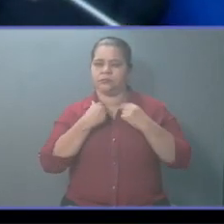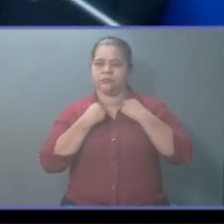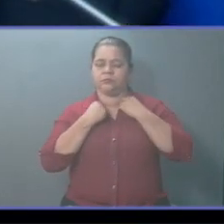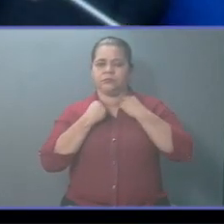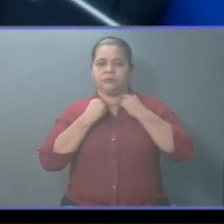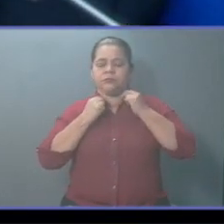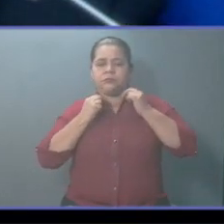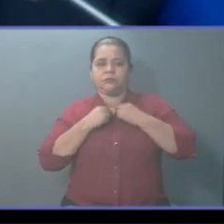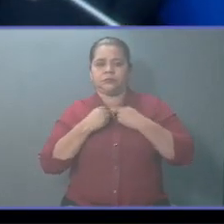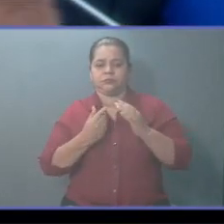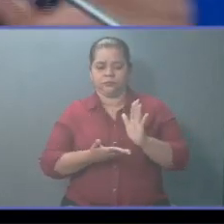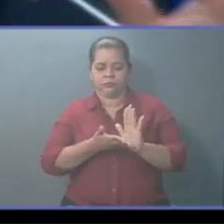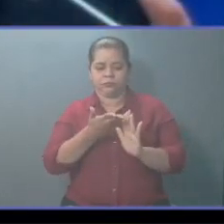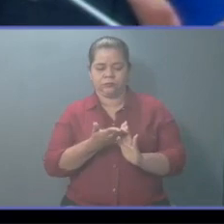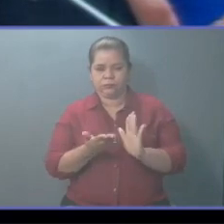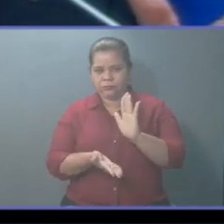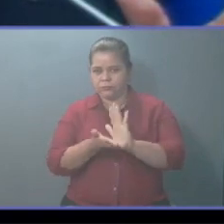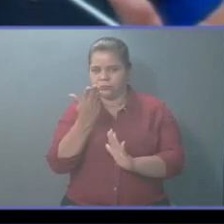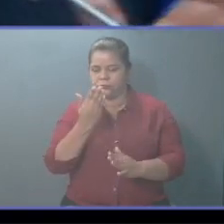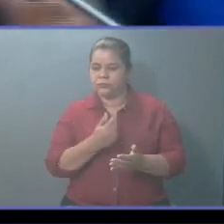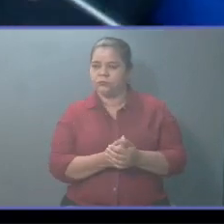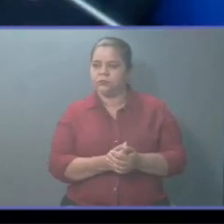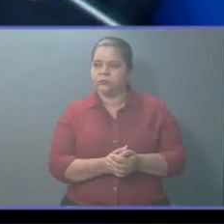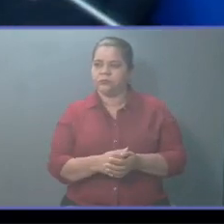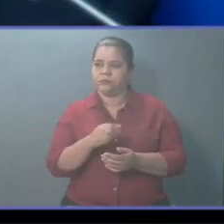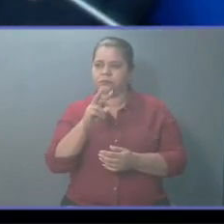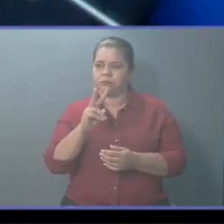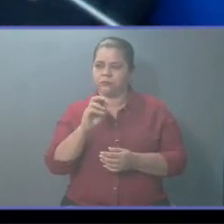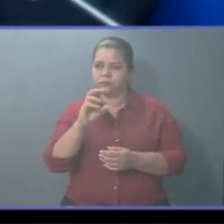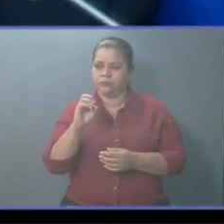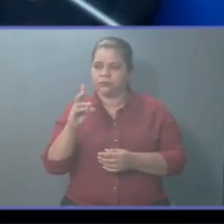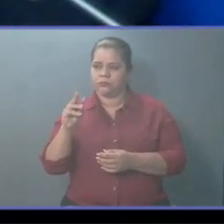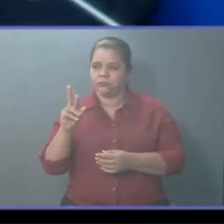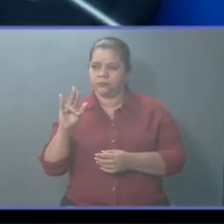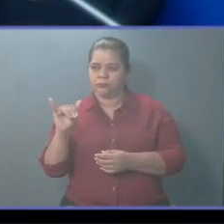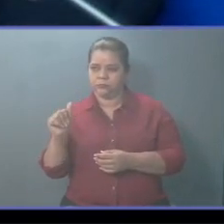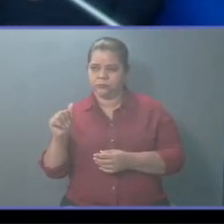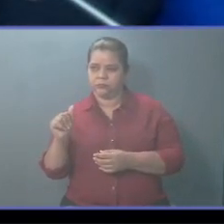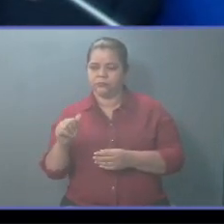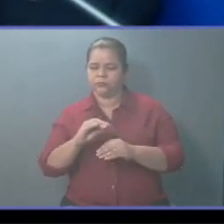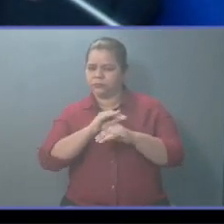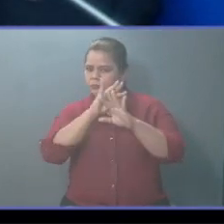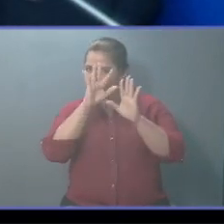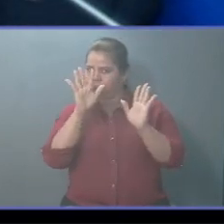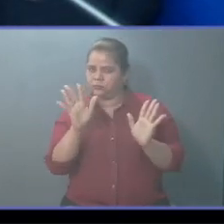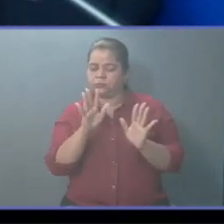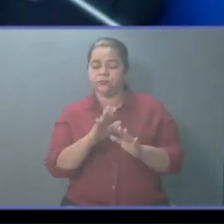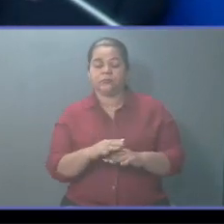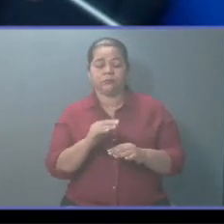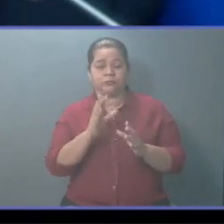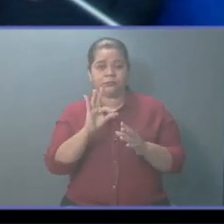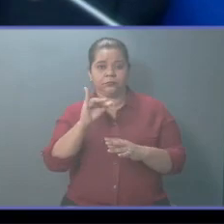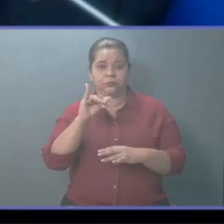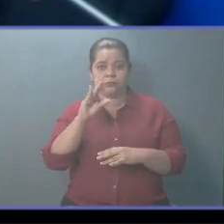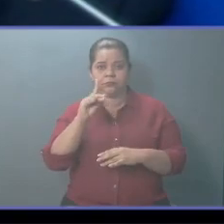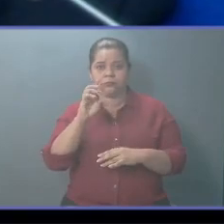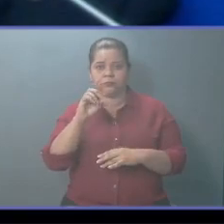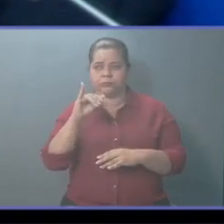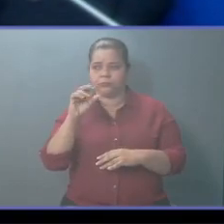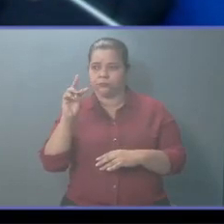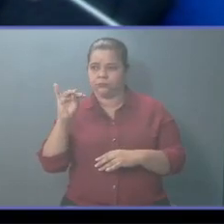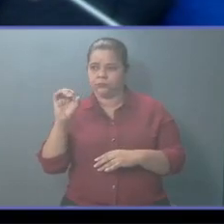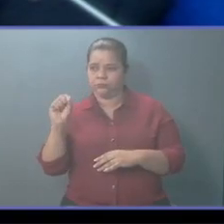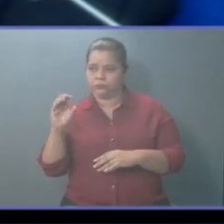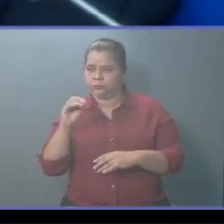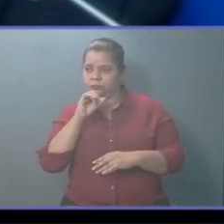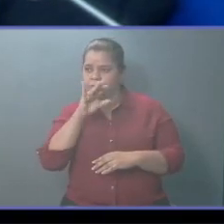que ustedes desarrollen un papel más amplio de veeduría. Vean, claro, en la parte del fideicomiso hacen hincapié